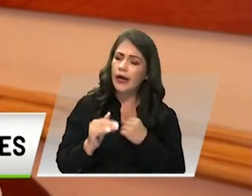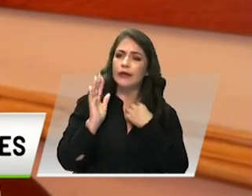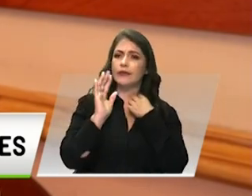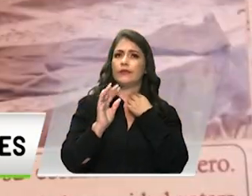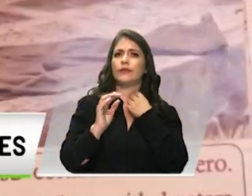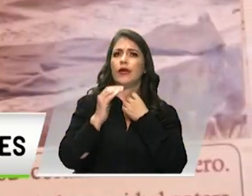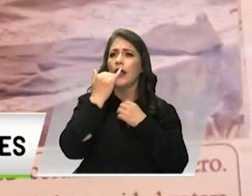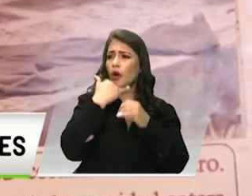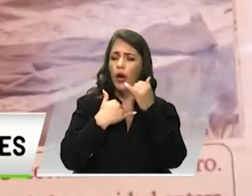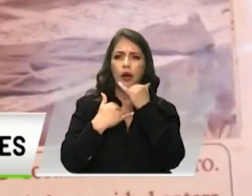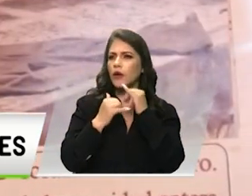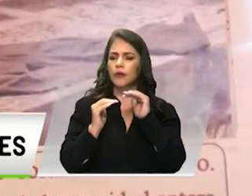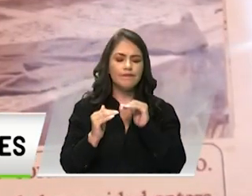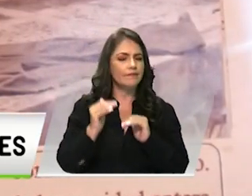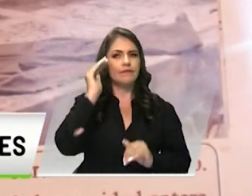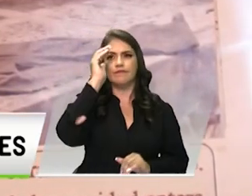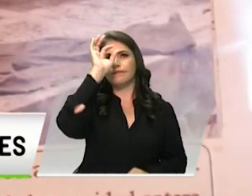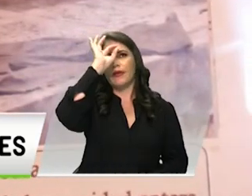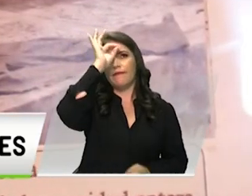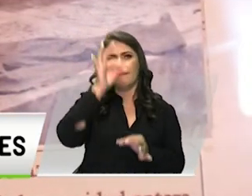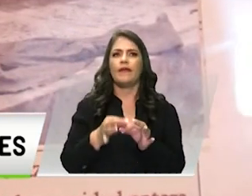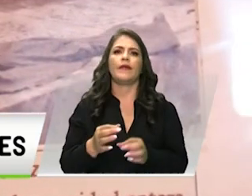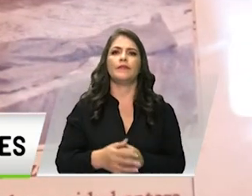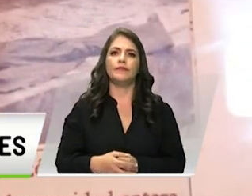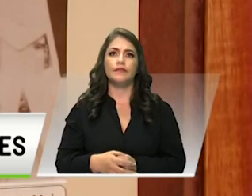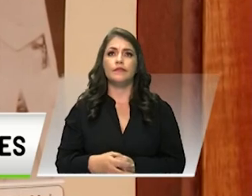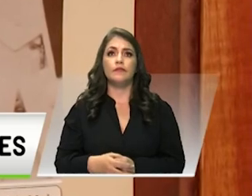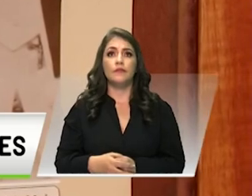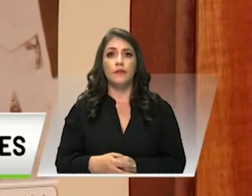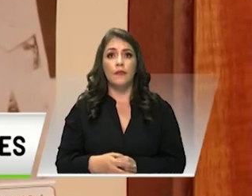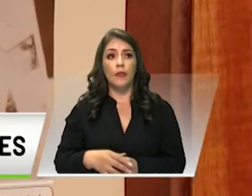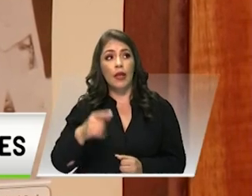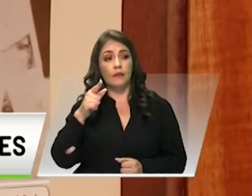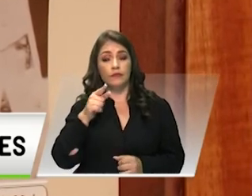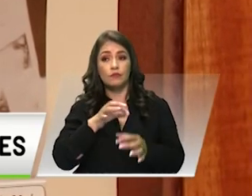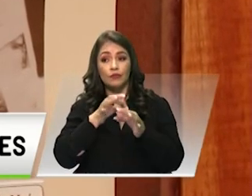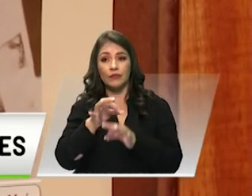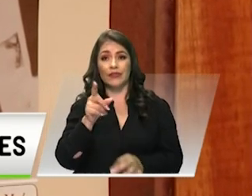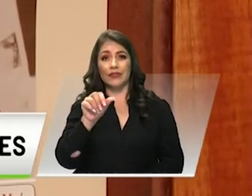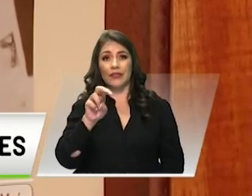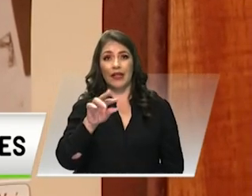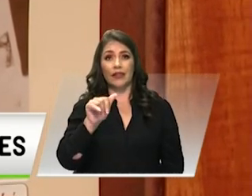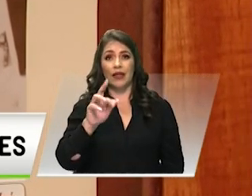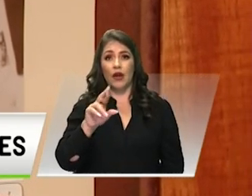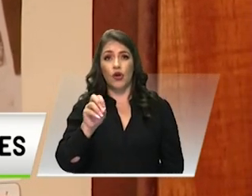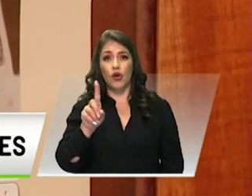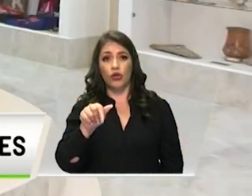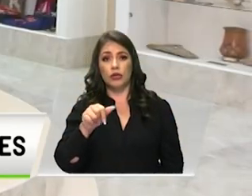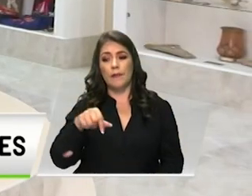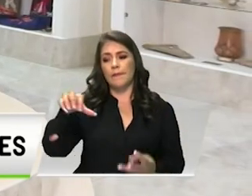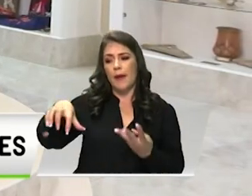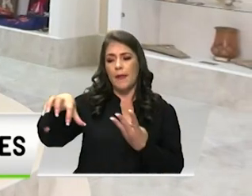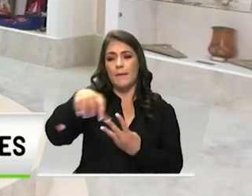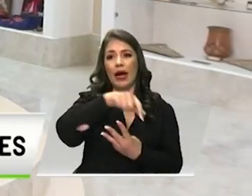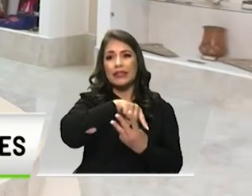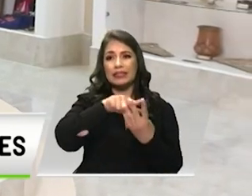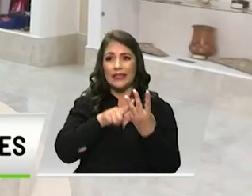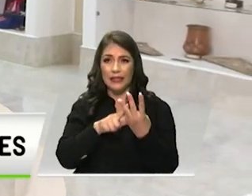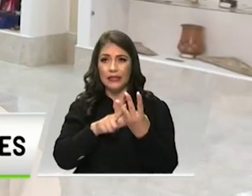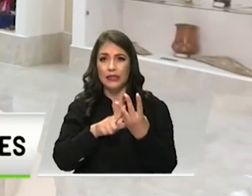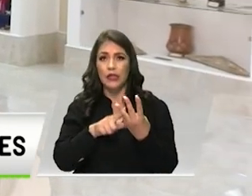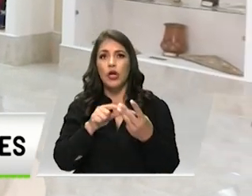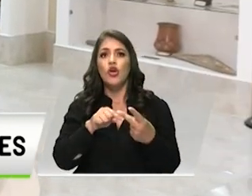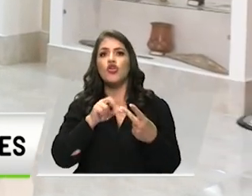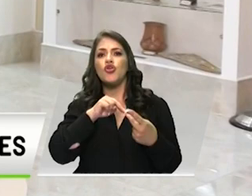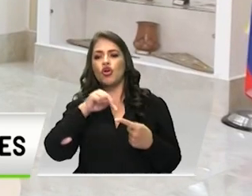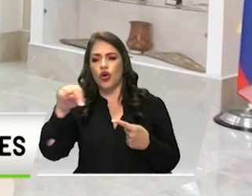error. Actualmente la diócesis de Santa Rosa de Osos congrega los templos parroquiales de 3 subregiones de Antioquia, Norte, Bajo